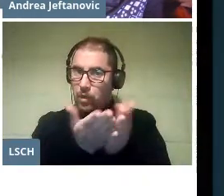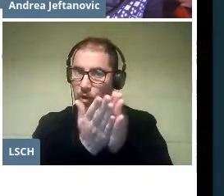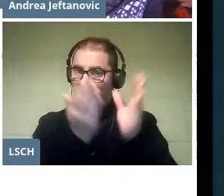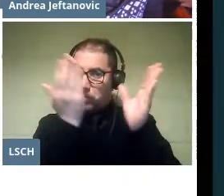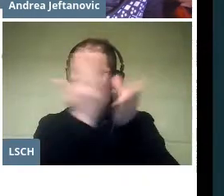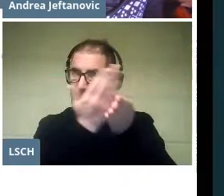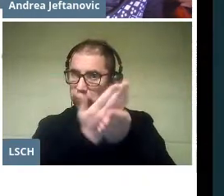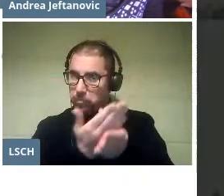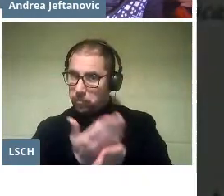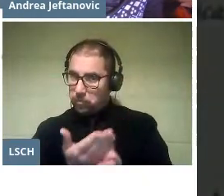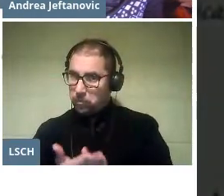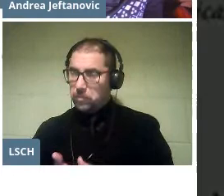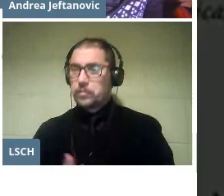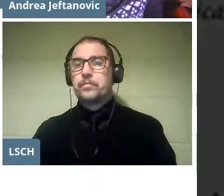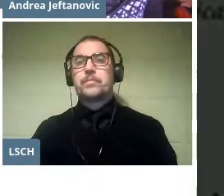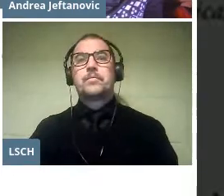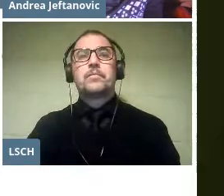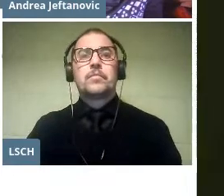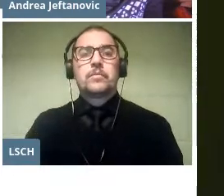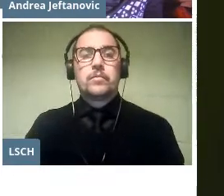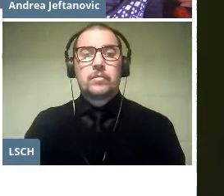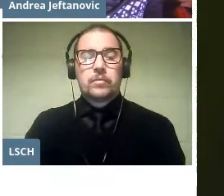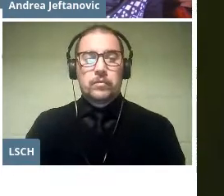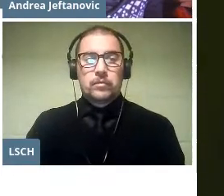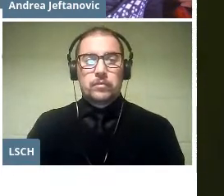ir comentando.